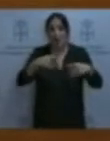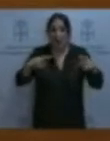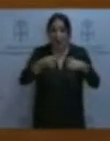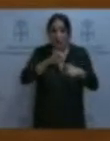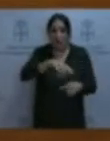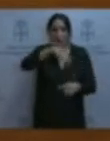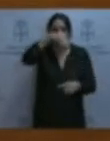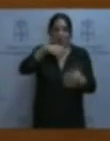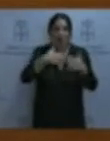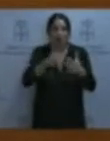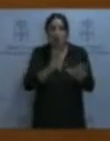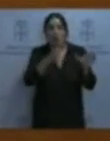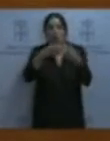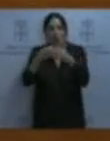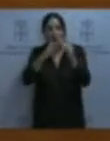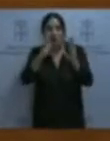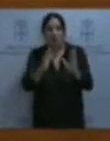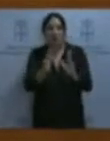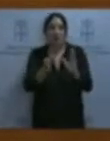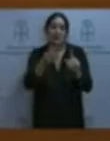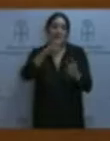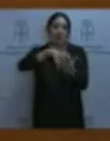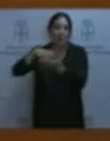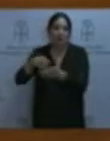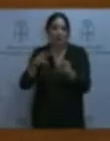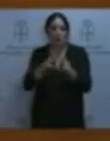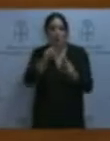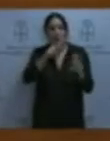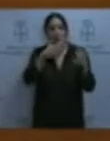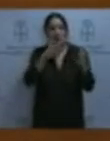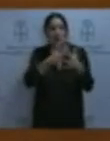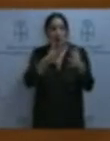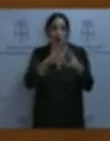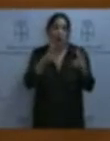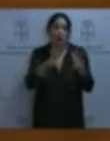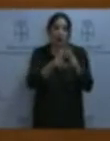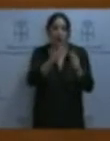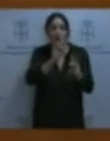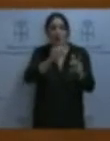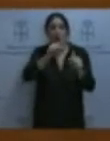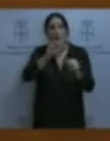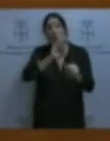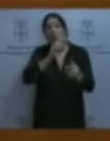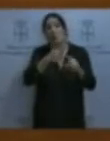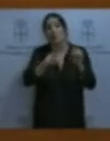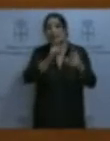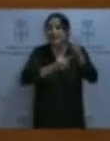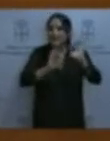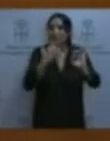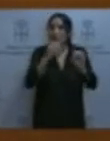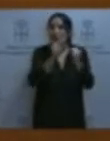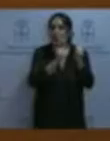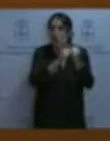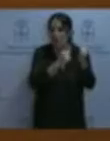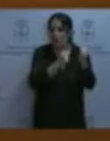mecánicos, conjuntos de viviendas y equipamientos sociales, infraestructuras de comunicación o de agua, o ejemplos singulares de la arquitectura del hierro, como podrían